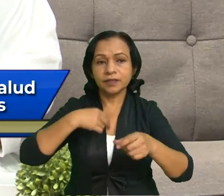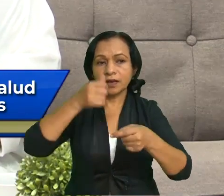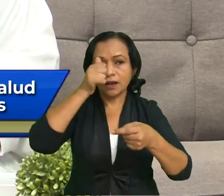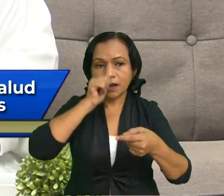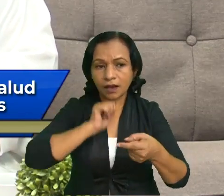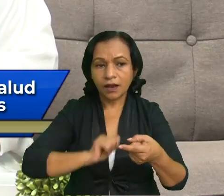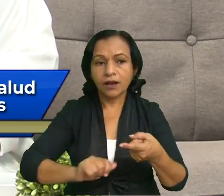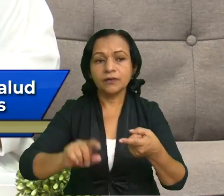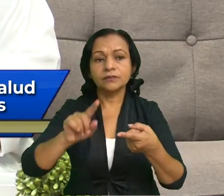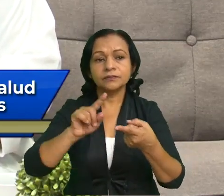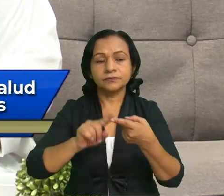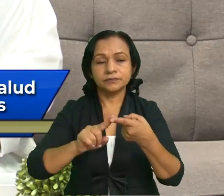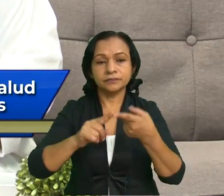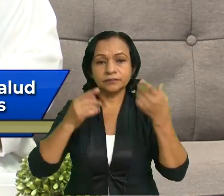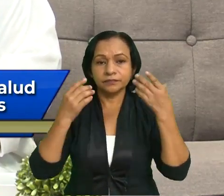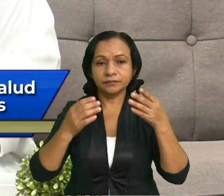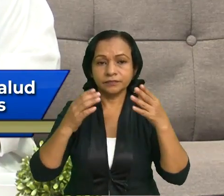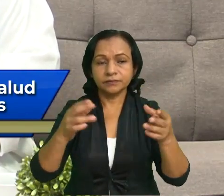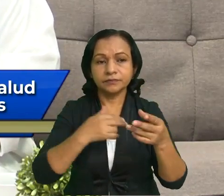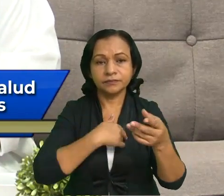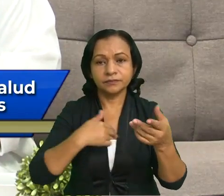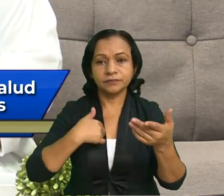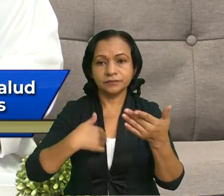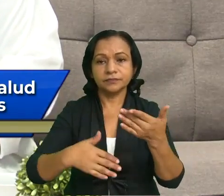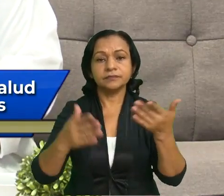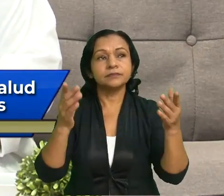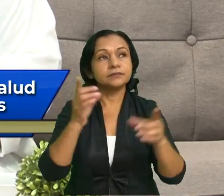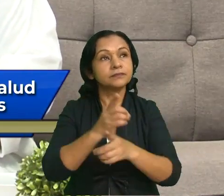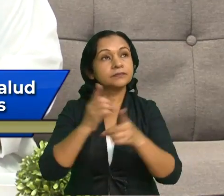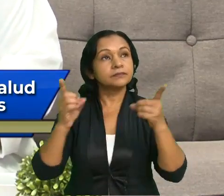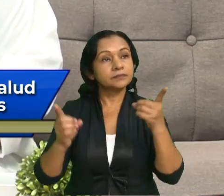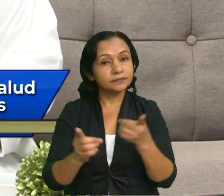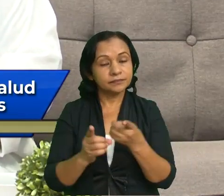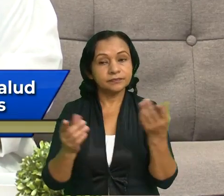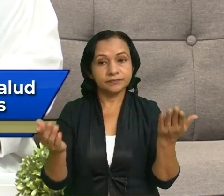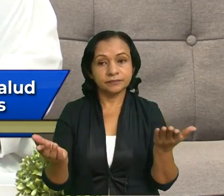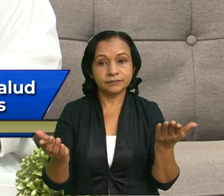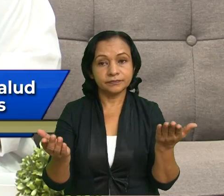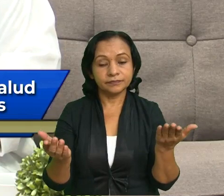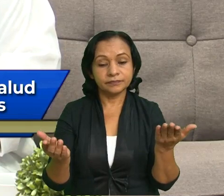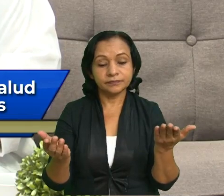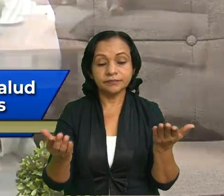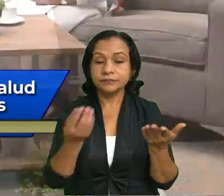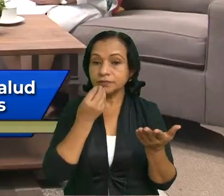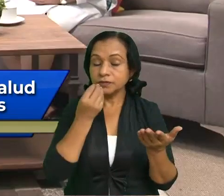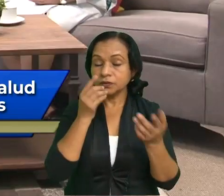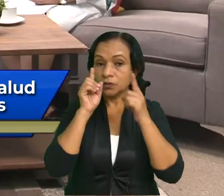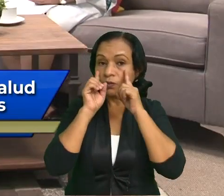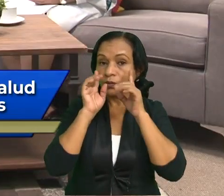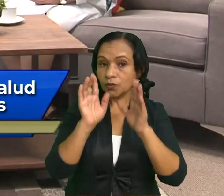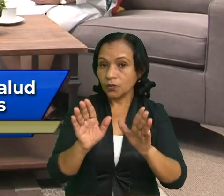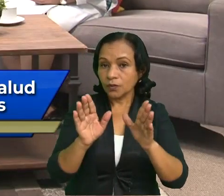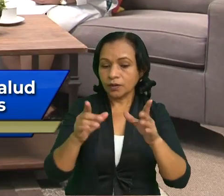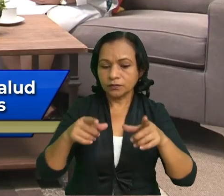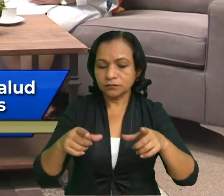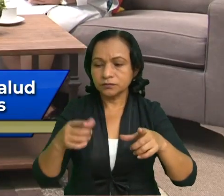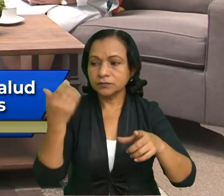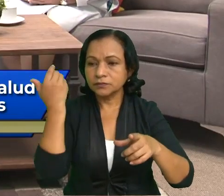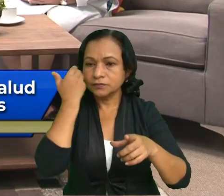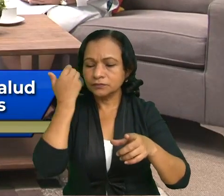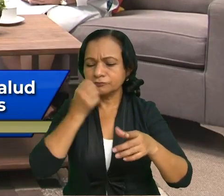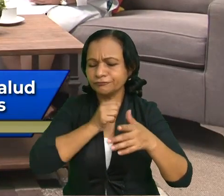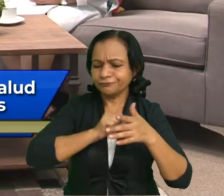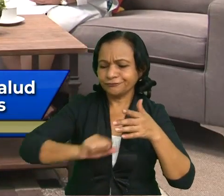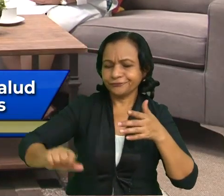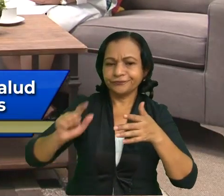de cómo se va a cocinar las condiciones en que vas a cocinar y que realmente desea una comida segura que no vaya a causar un problema diarrea